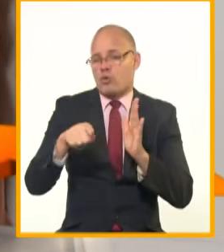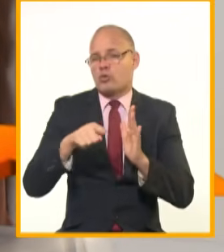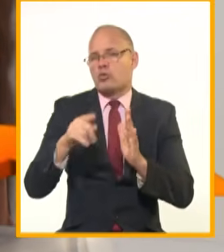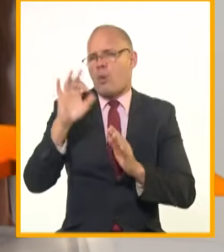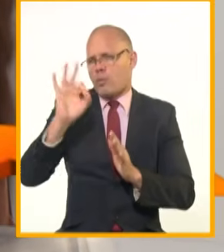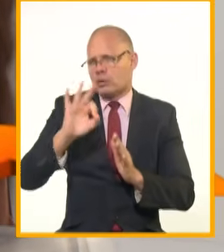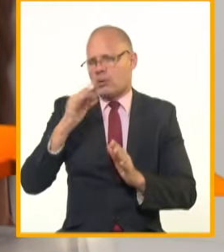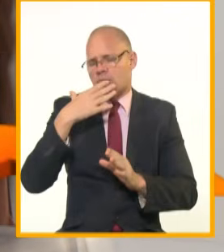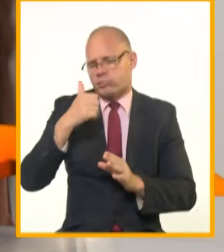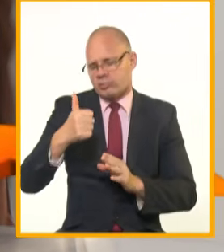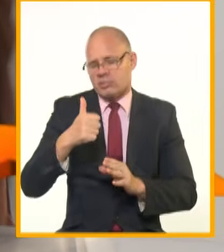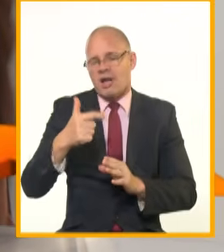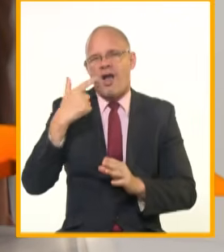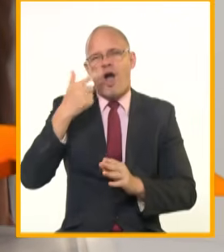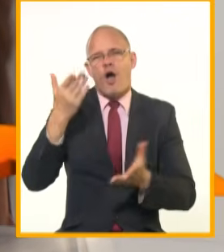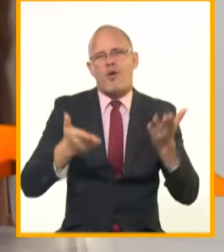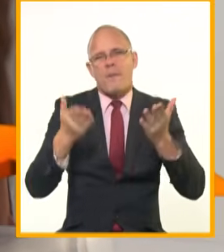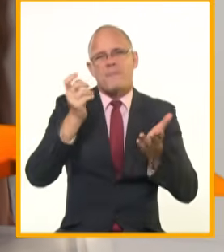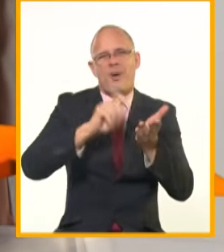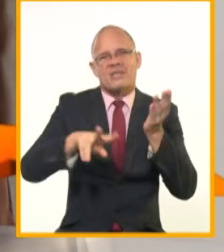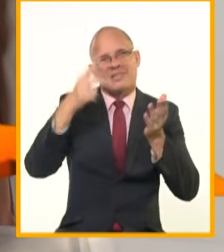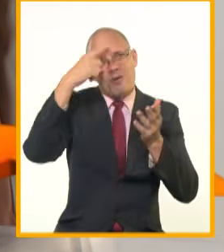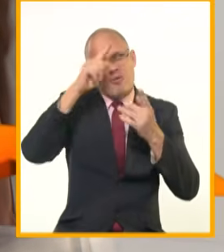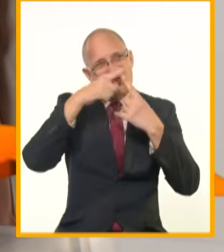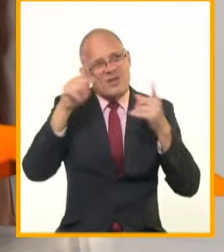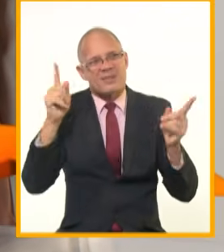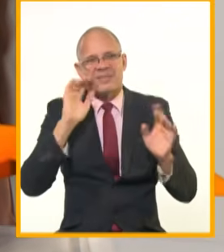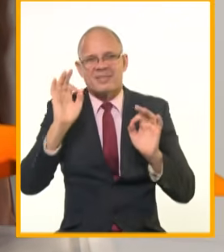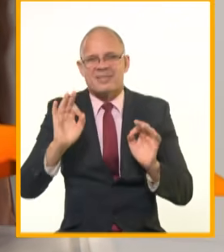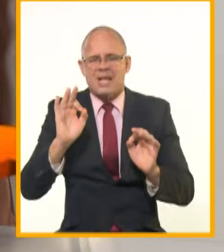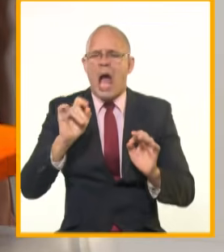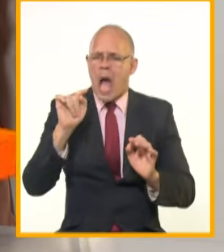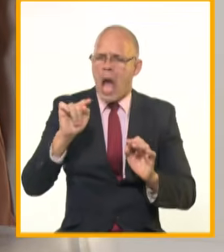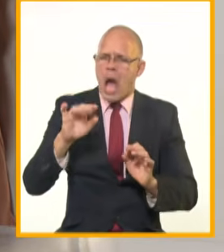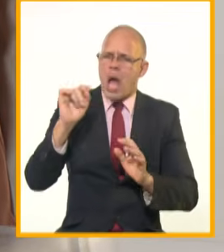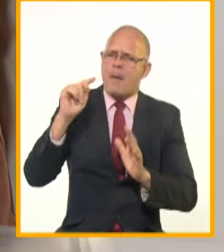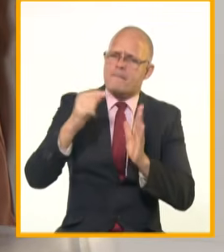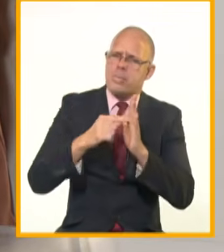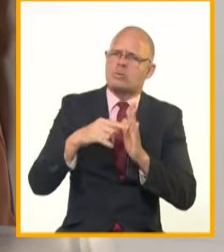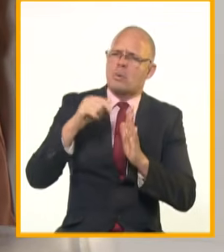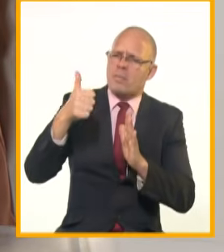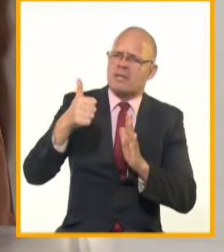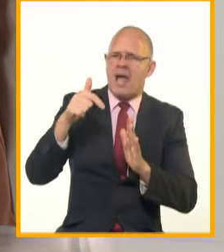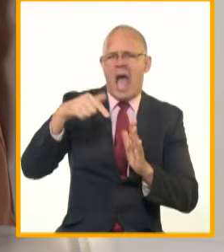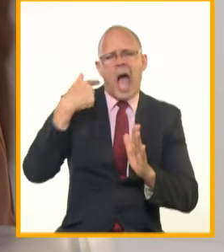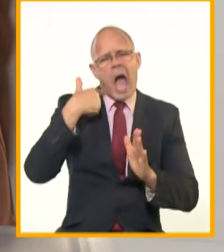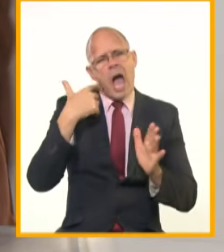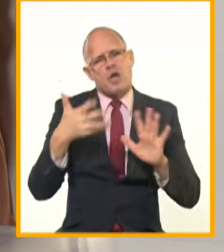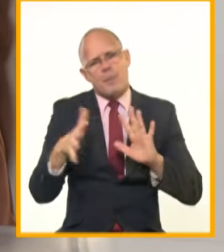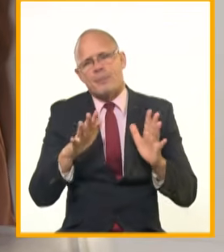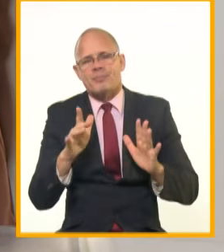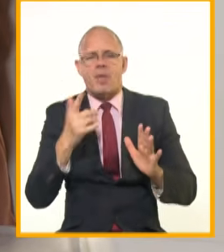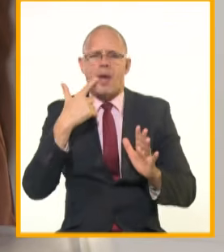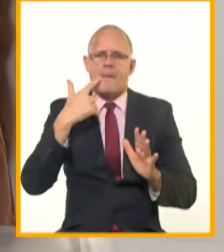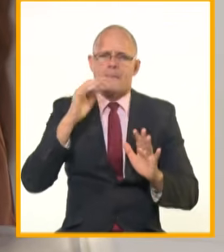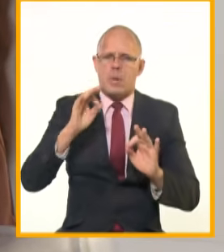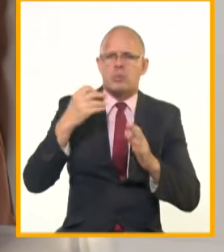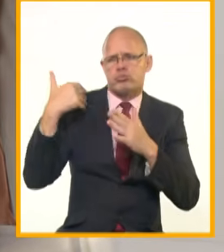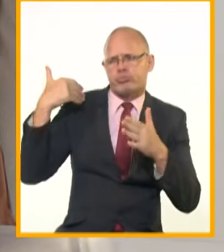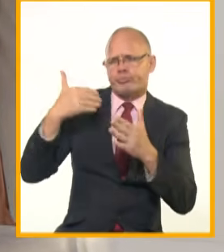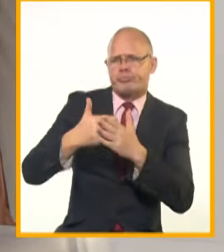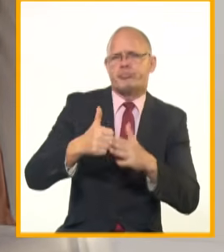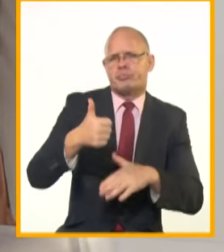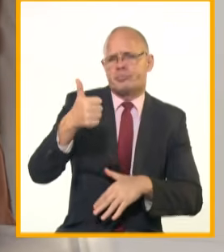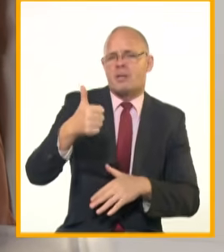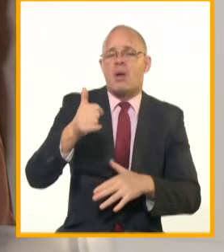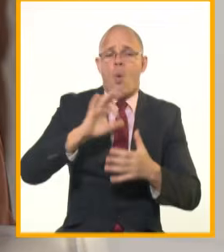estuvo entre los peores del país, pero en los últimos años se han mantenido bien. Nuestro servicio pediátrico, tanto en Guanajay